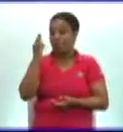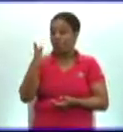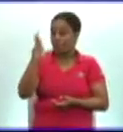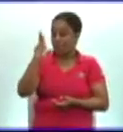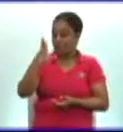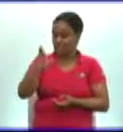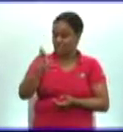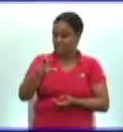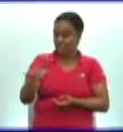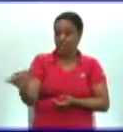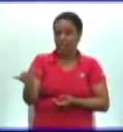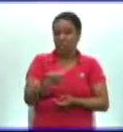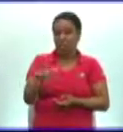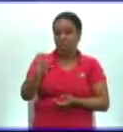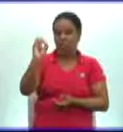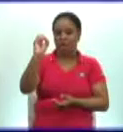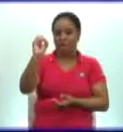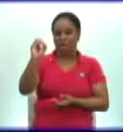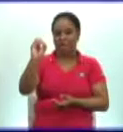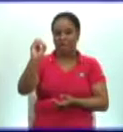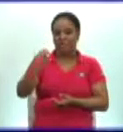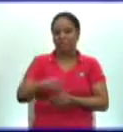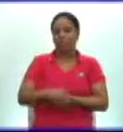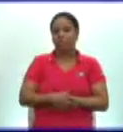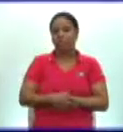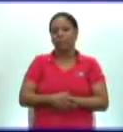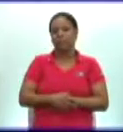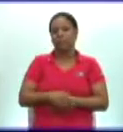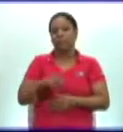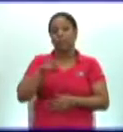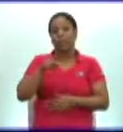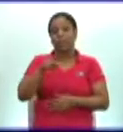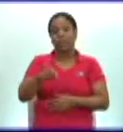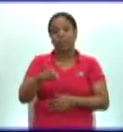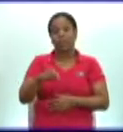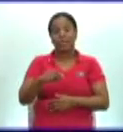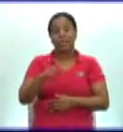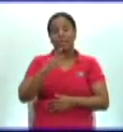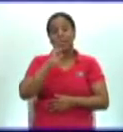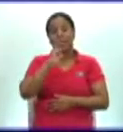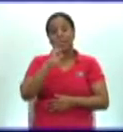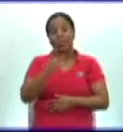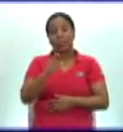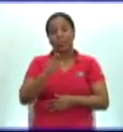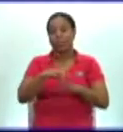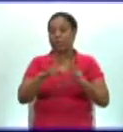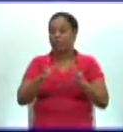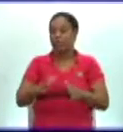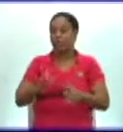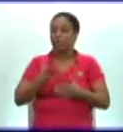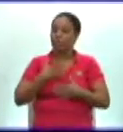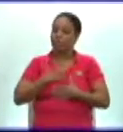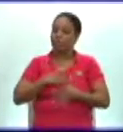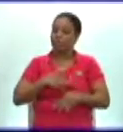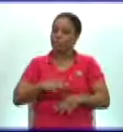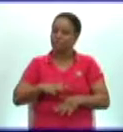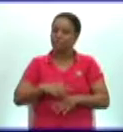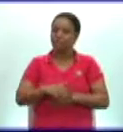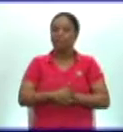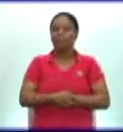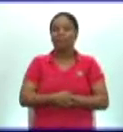tener un valor igual a 0. Esa es la causa de que el cuerpo se encuentre en reposo.